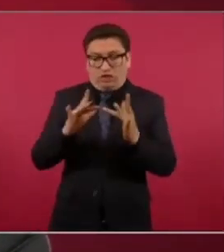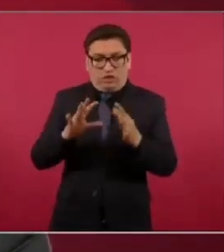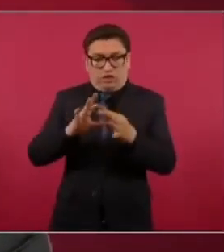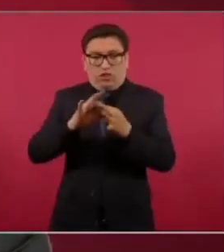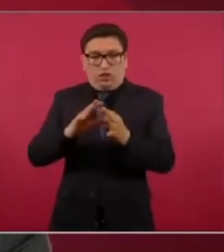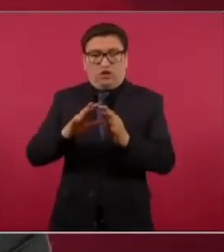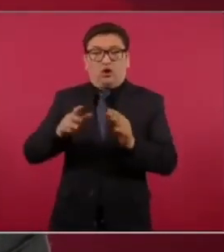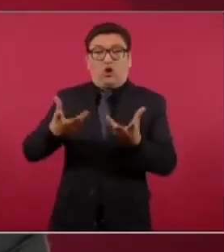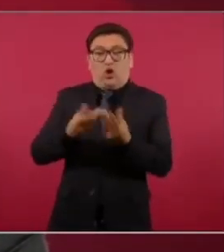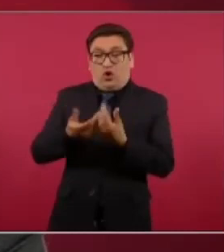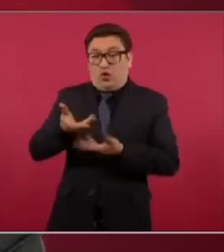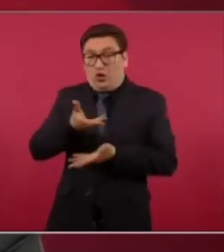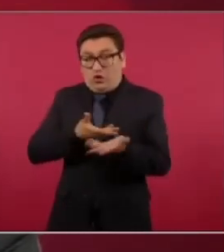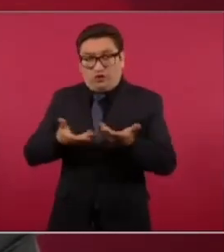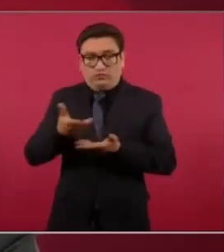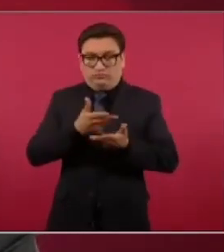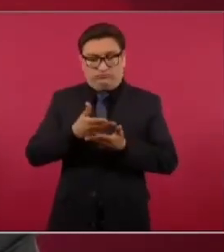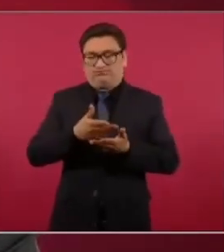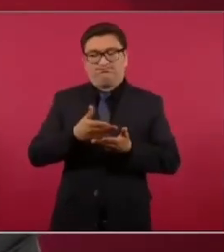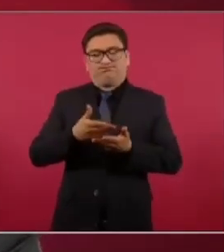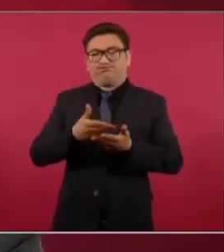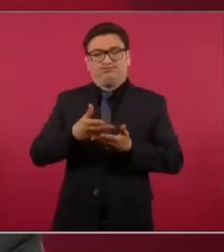delincuencia,